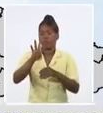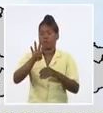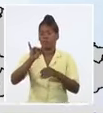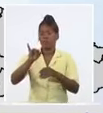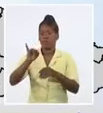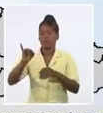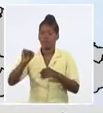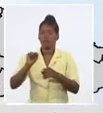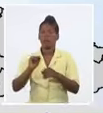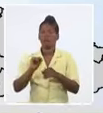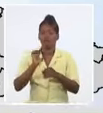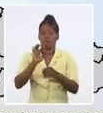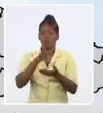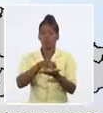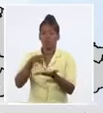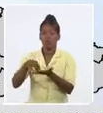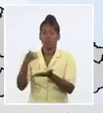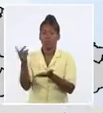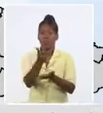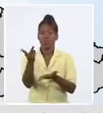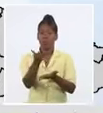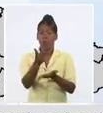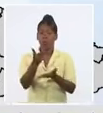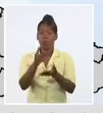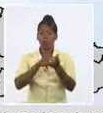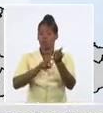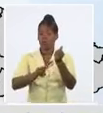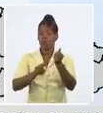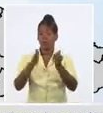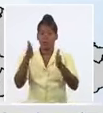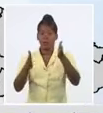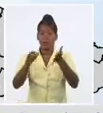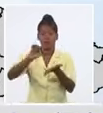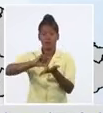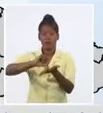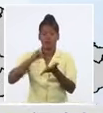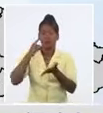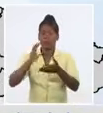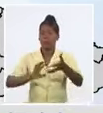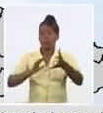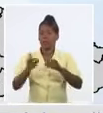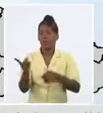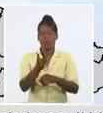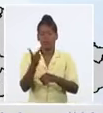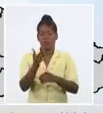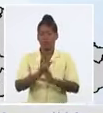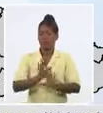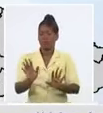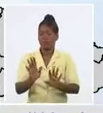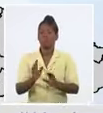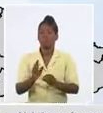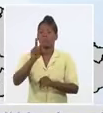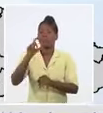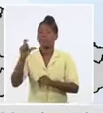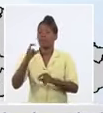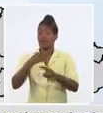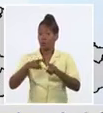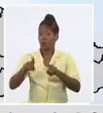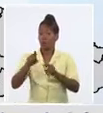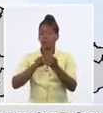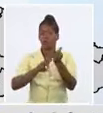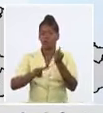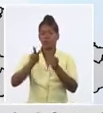466. Estas son las dos provincias que en el centro están manteniendo la mayor transmisión. Villa Clara,